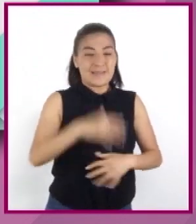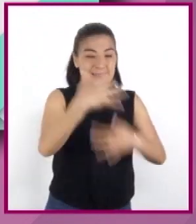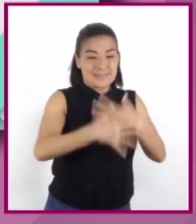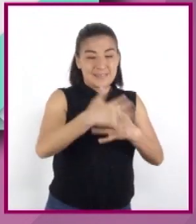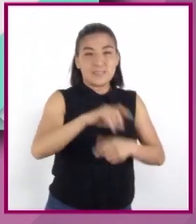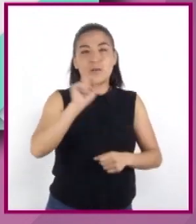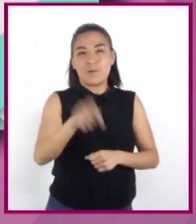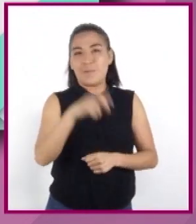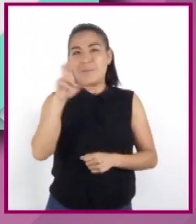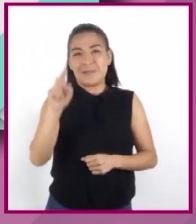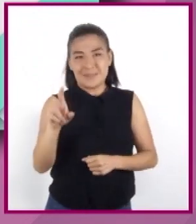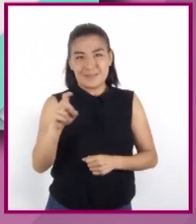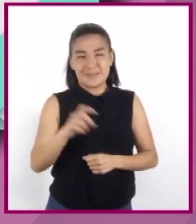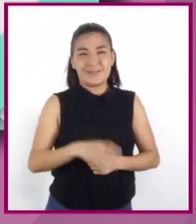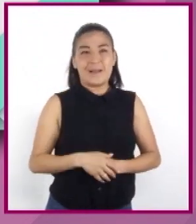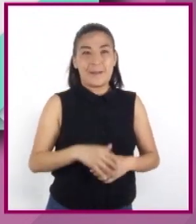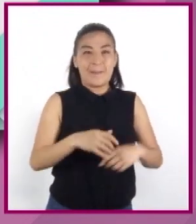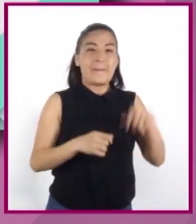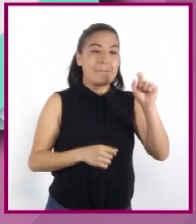15,30,